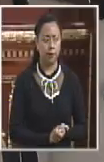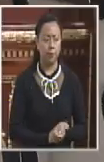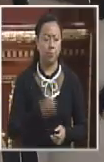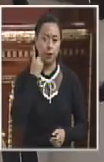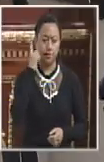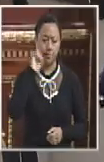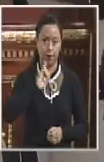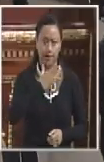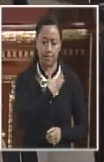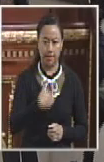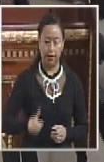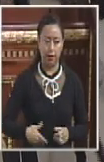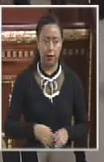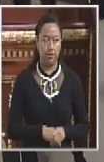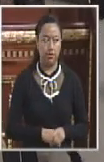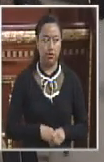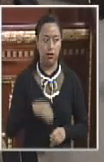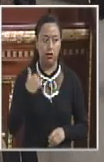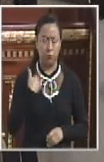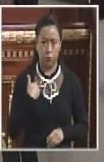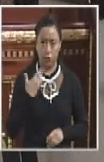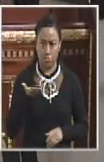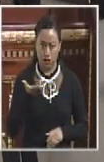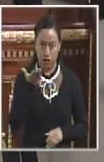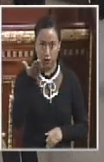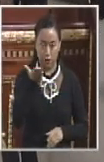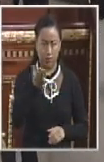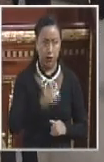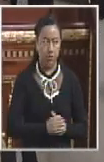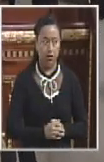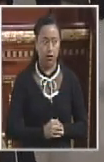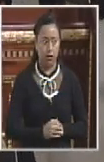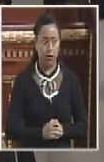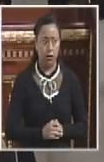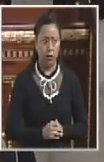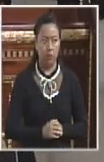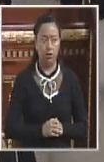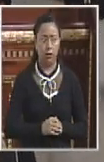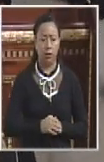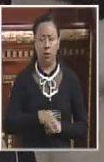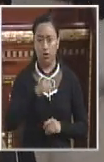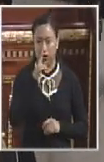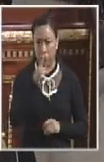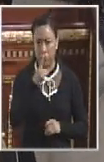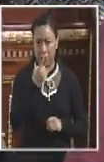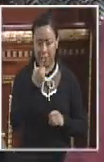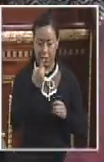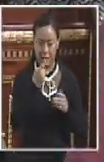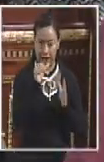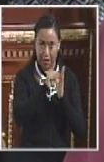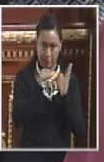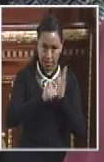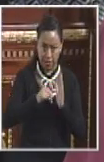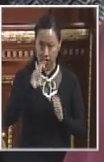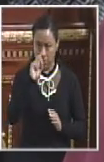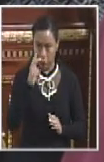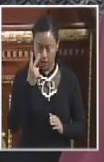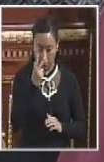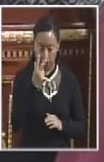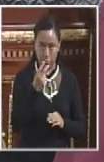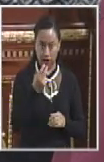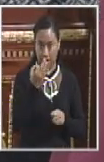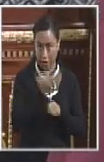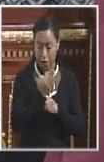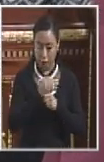Diputada Presidenta, yo les solicito asuma lo que bien nos mandata el artículo 32 que acaban de